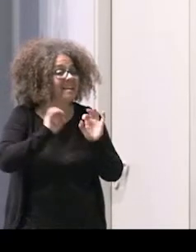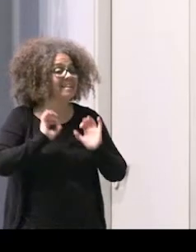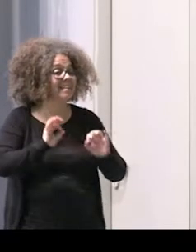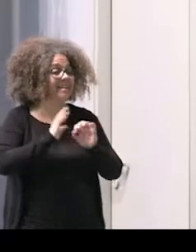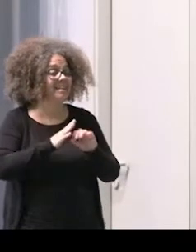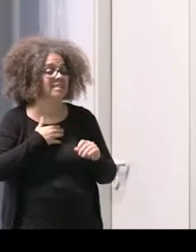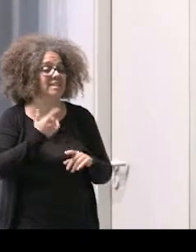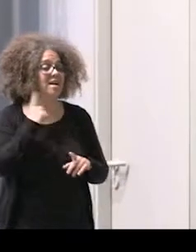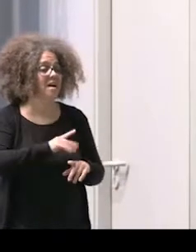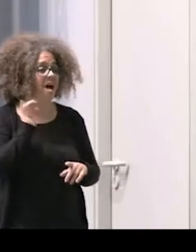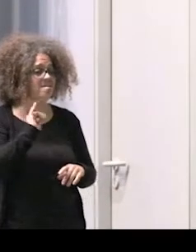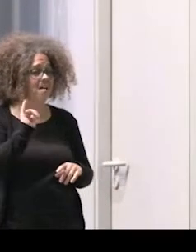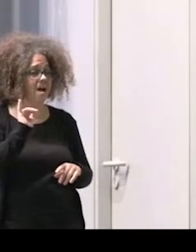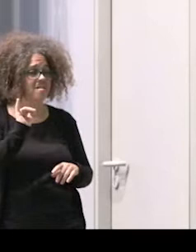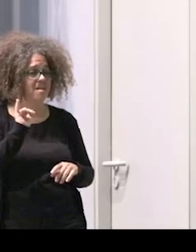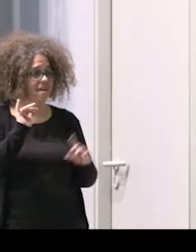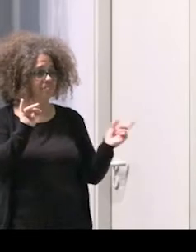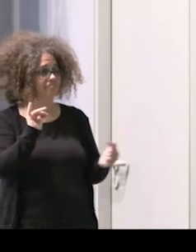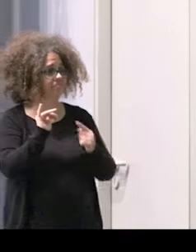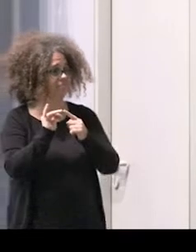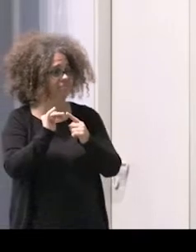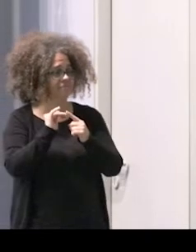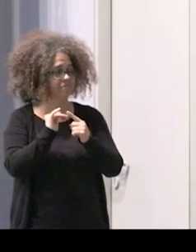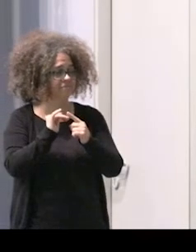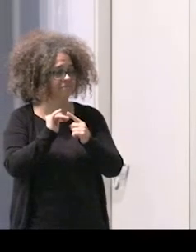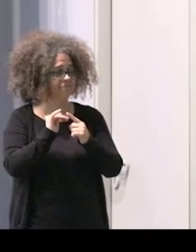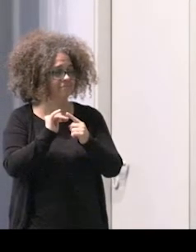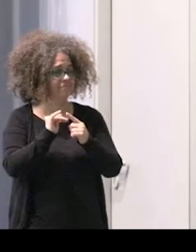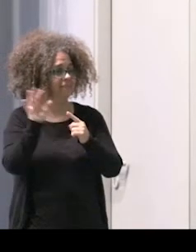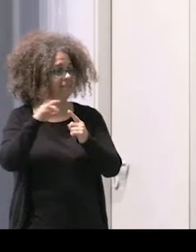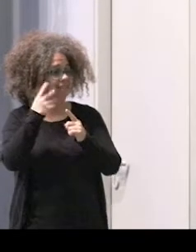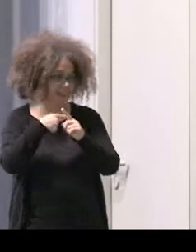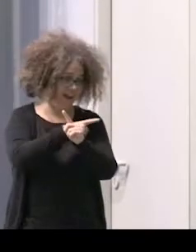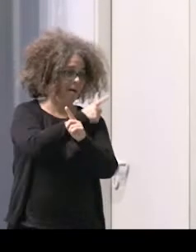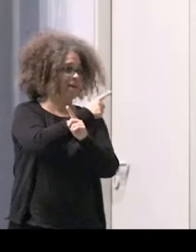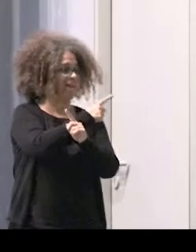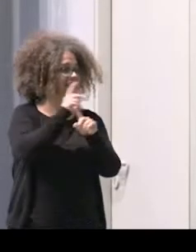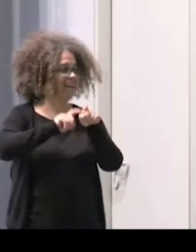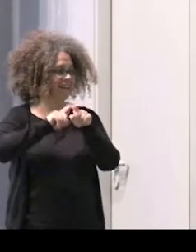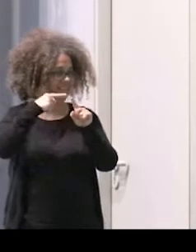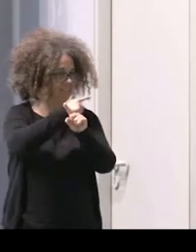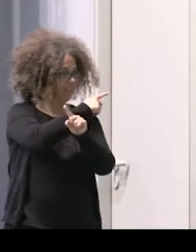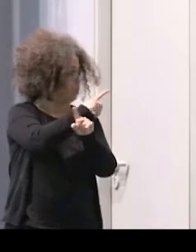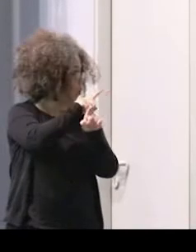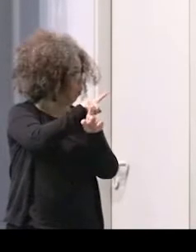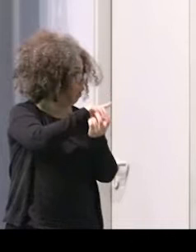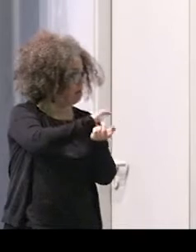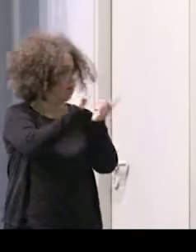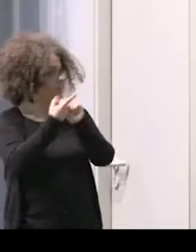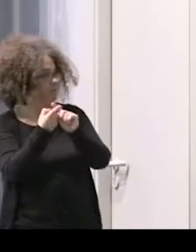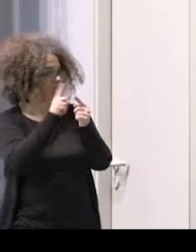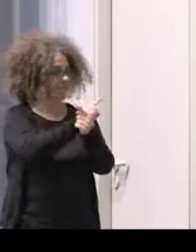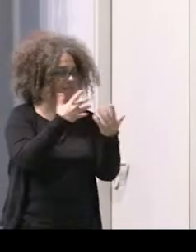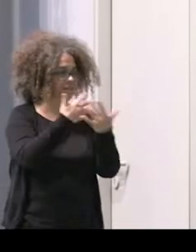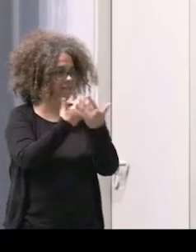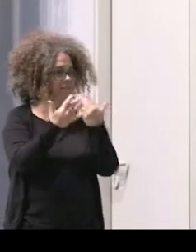palabra diga aparecen en el oído contrario y características de la palabra sastre aparecen en el oído contrario. El resultado es que las 2